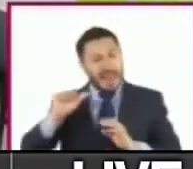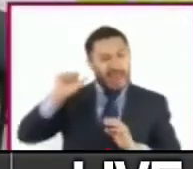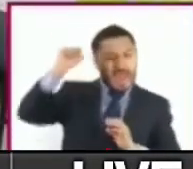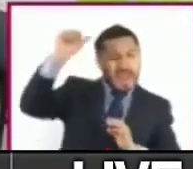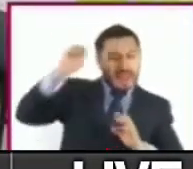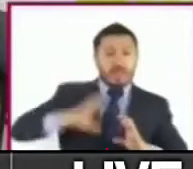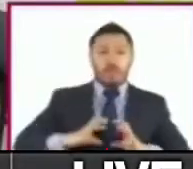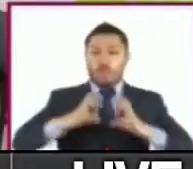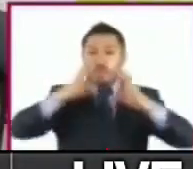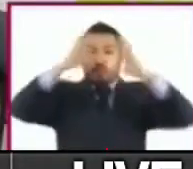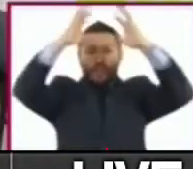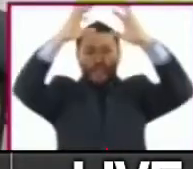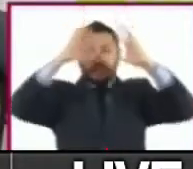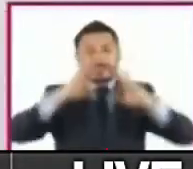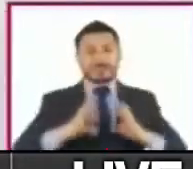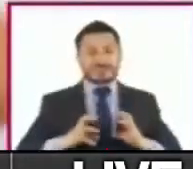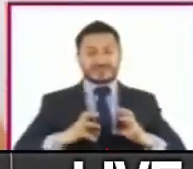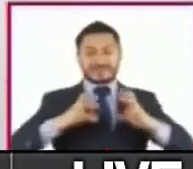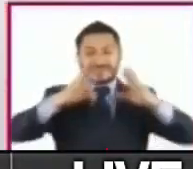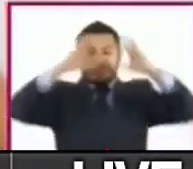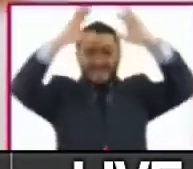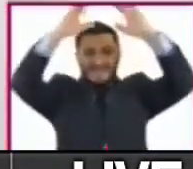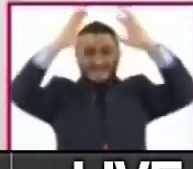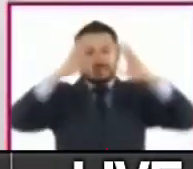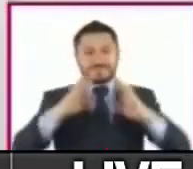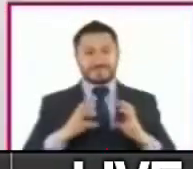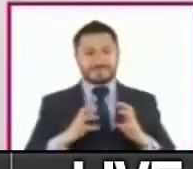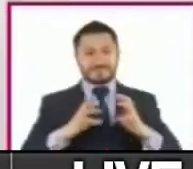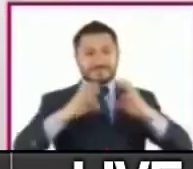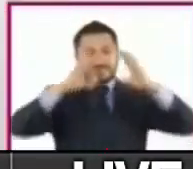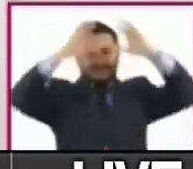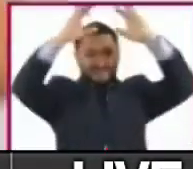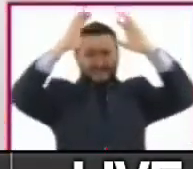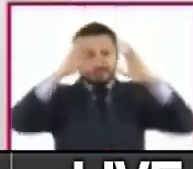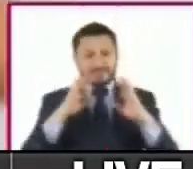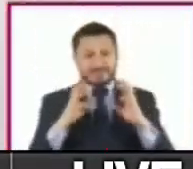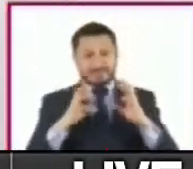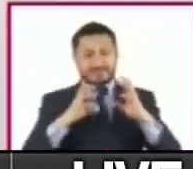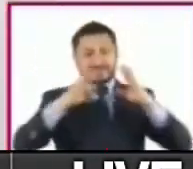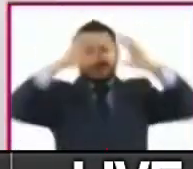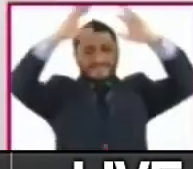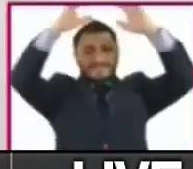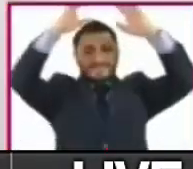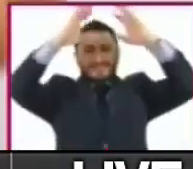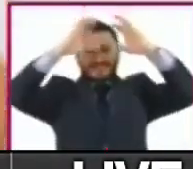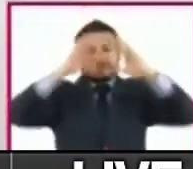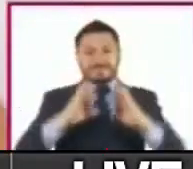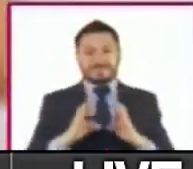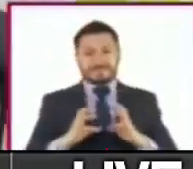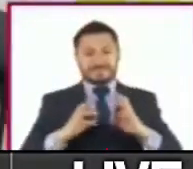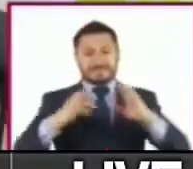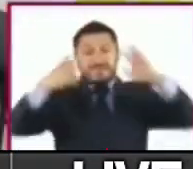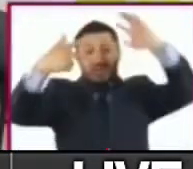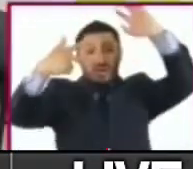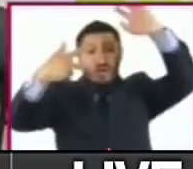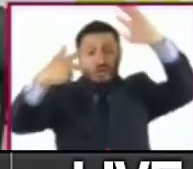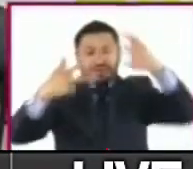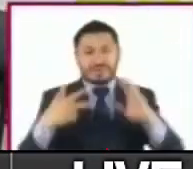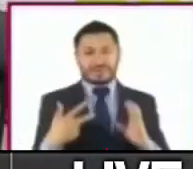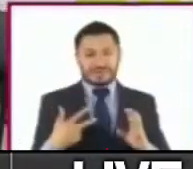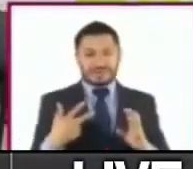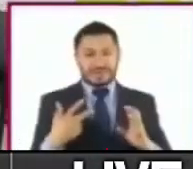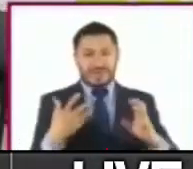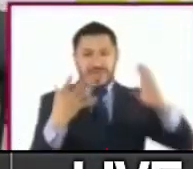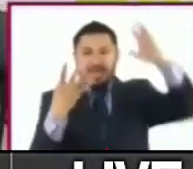4, 5. 6, estírate, rico. 7,